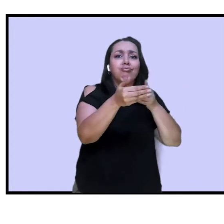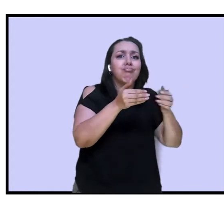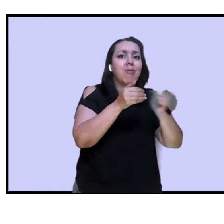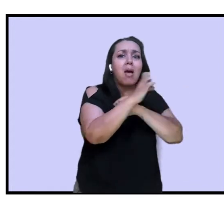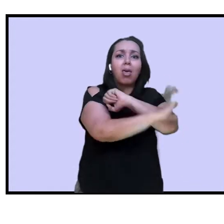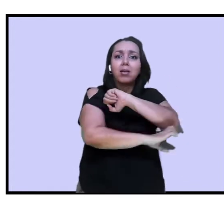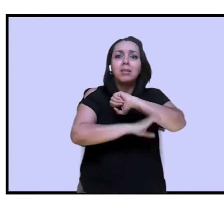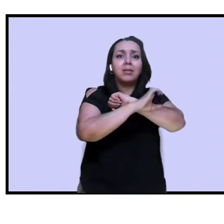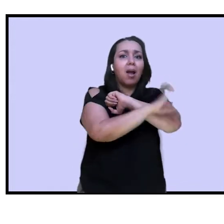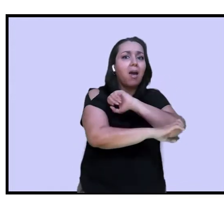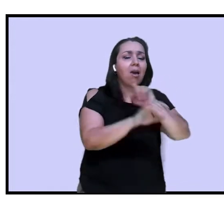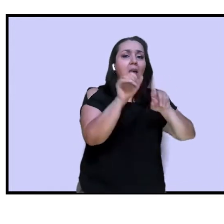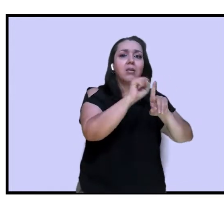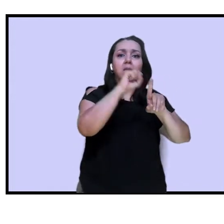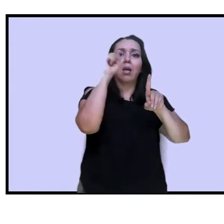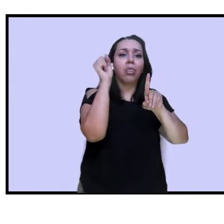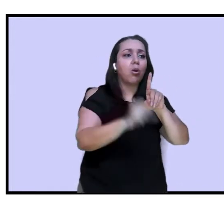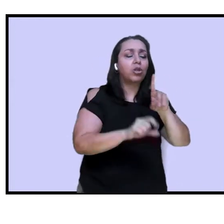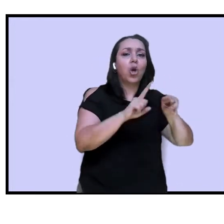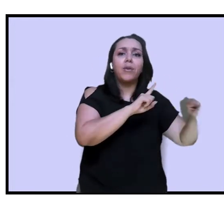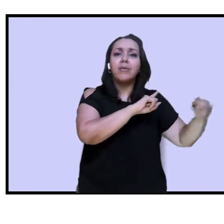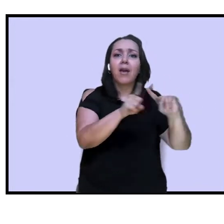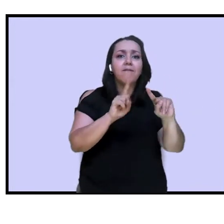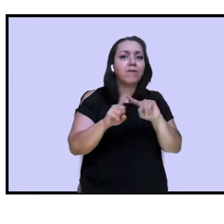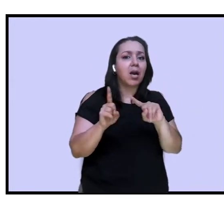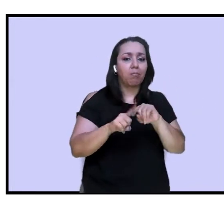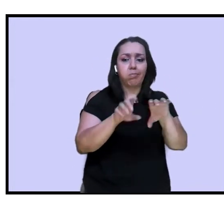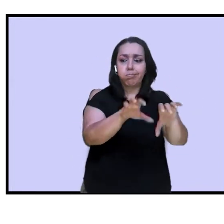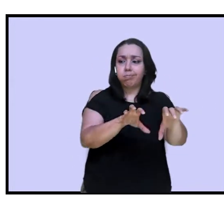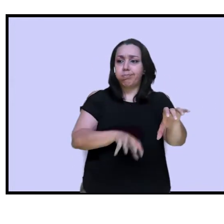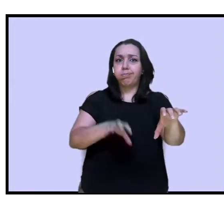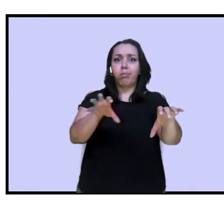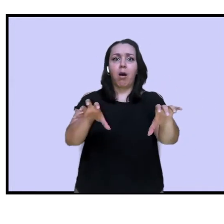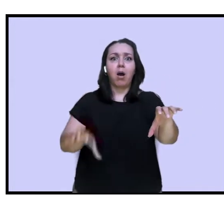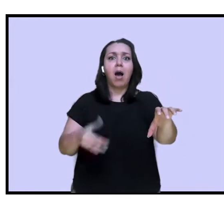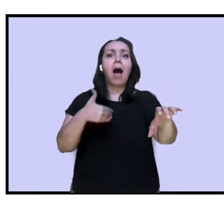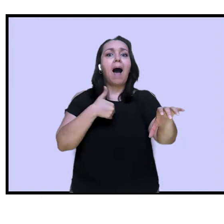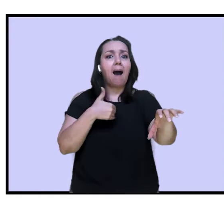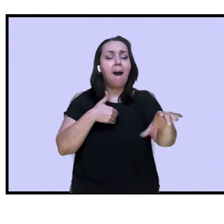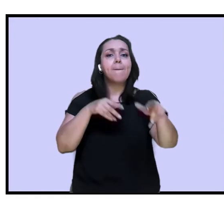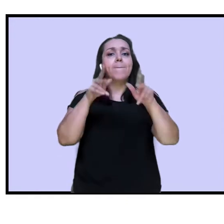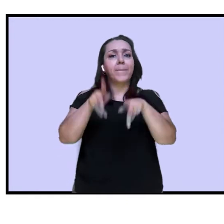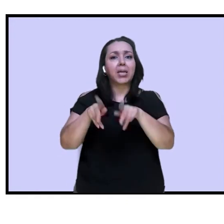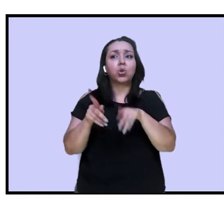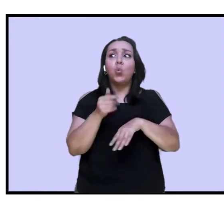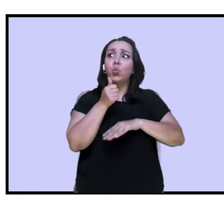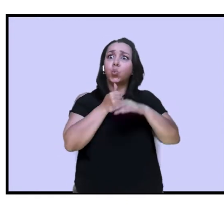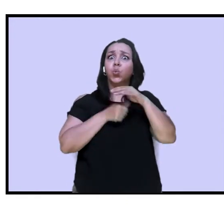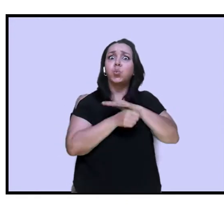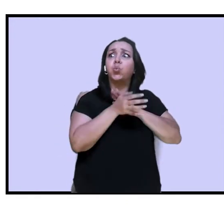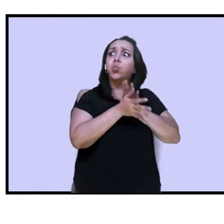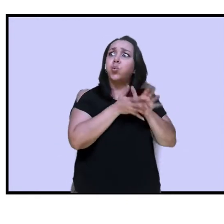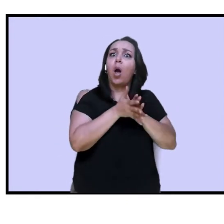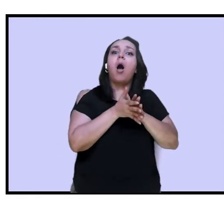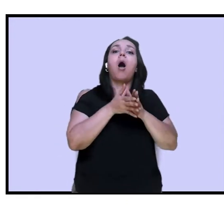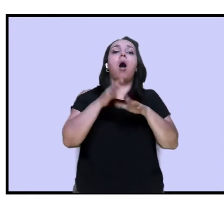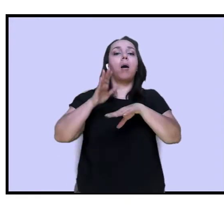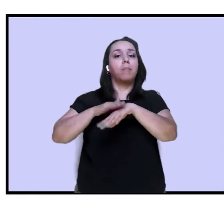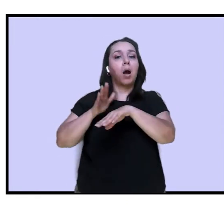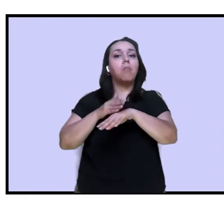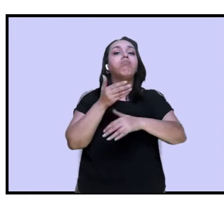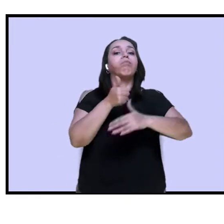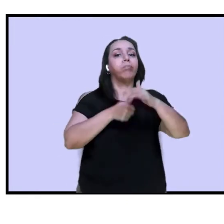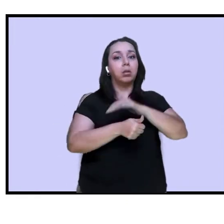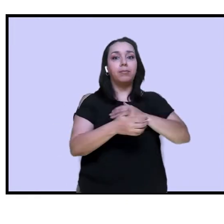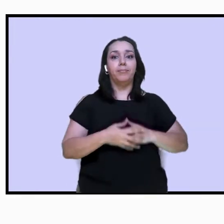tipo de condición migratoria y en todas hay personas refugiadas y solicitantes de